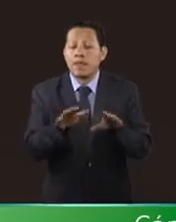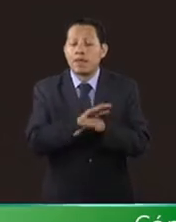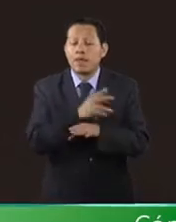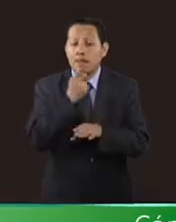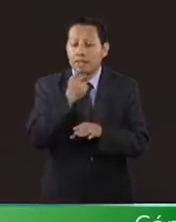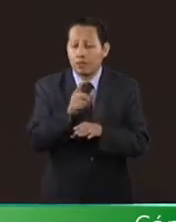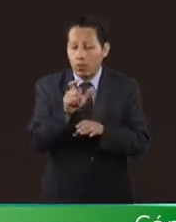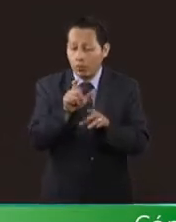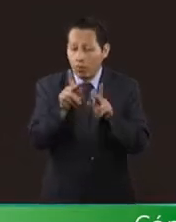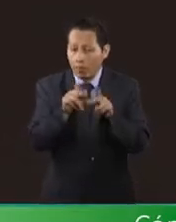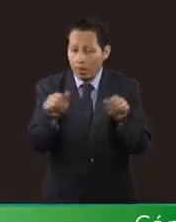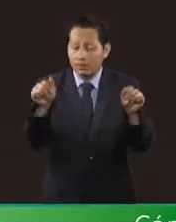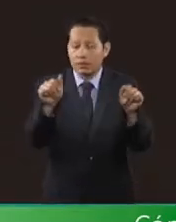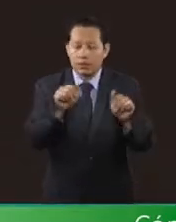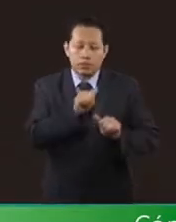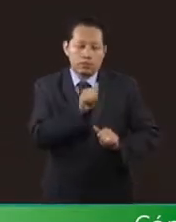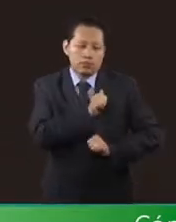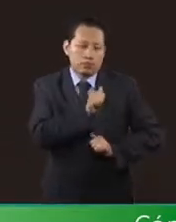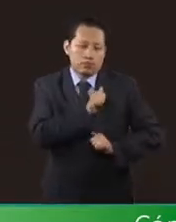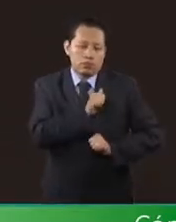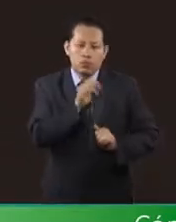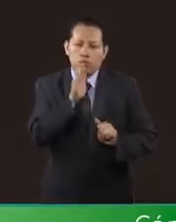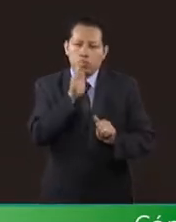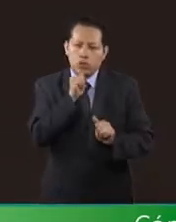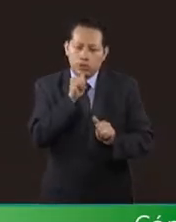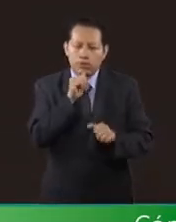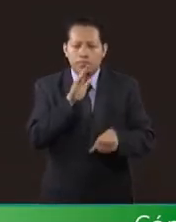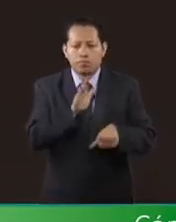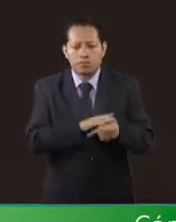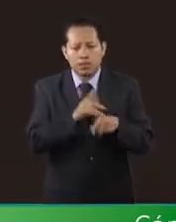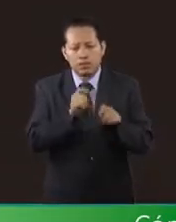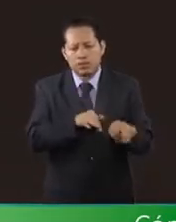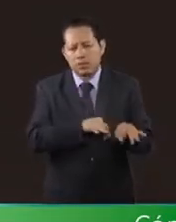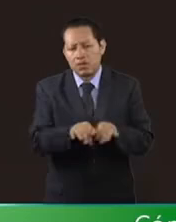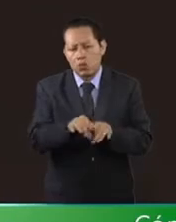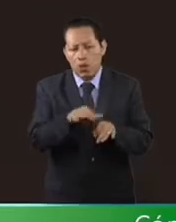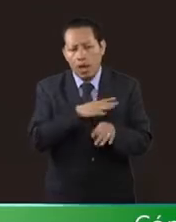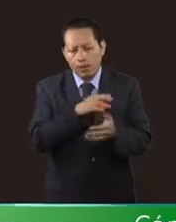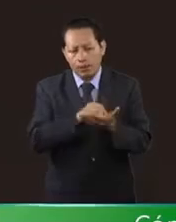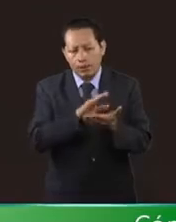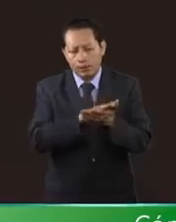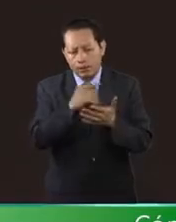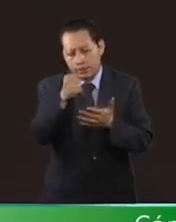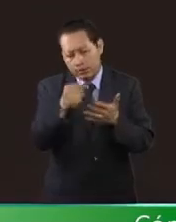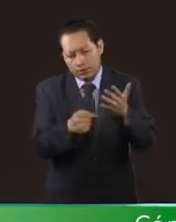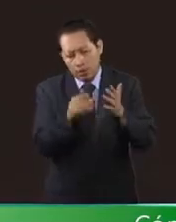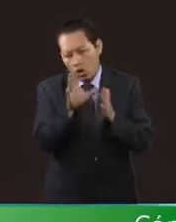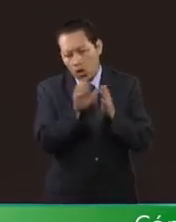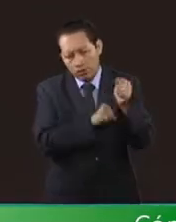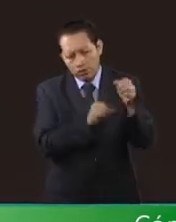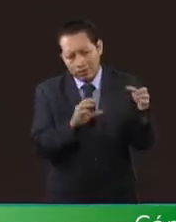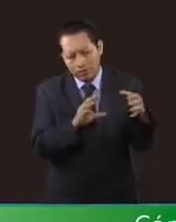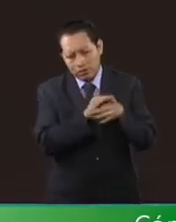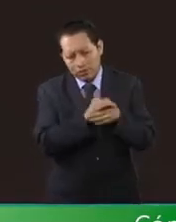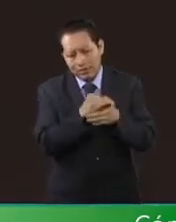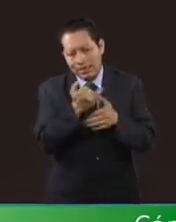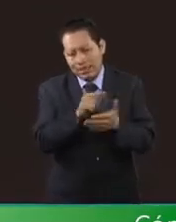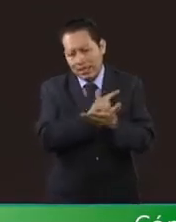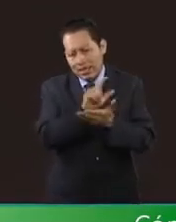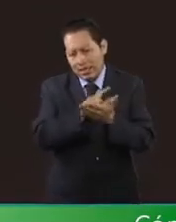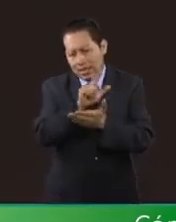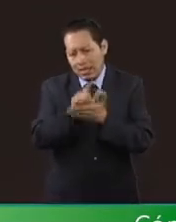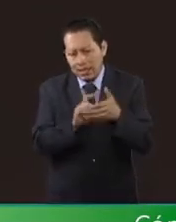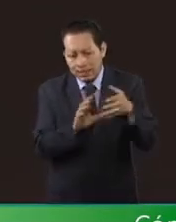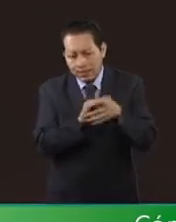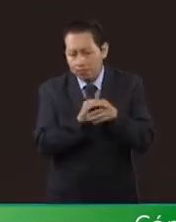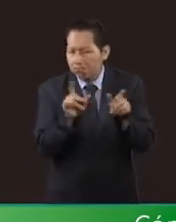paz, ninguna autoridad militar puede ejercer más funciones que las que tenga previstas en esta Constitución y en las leyes que